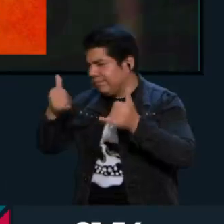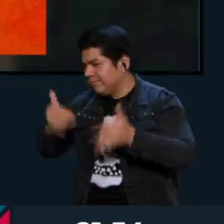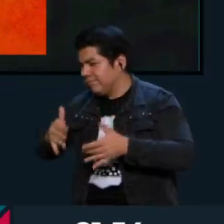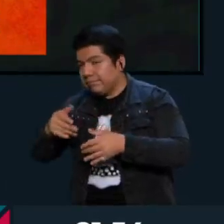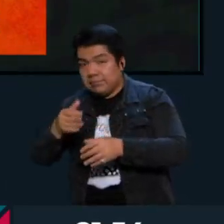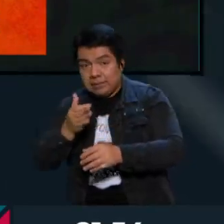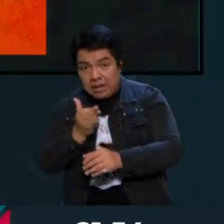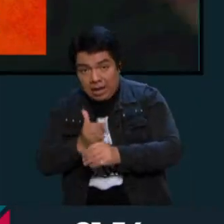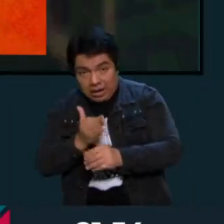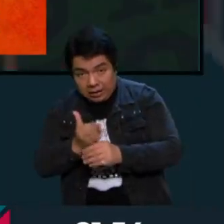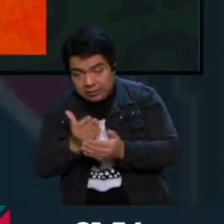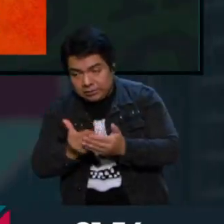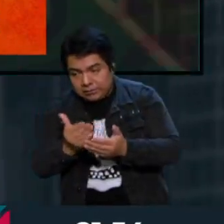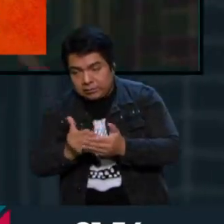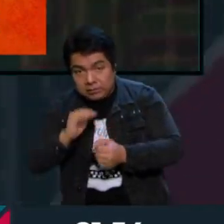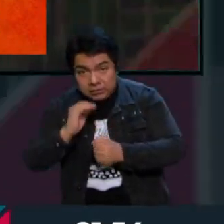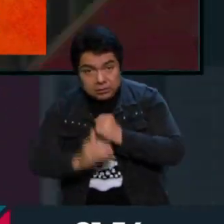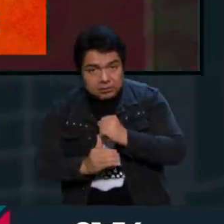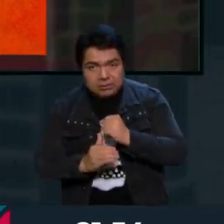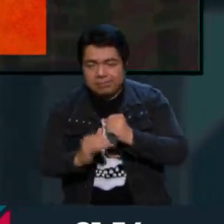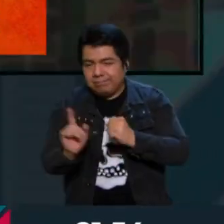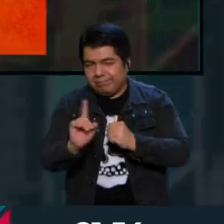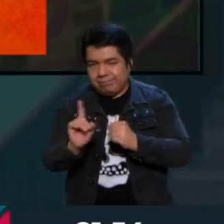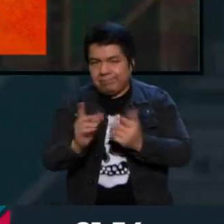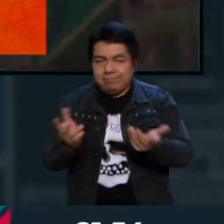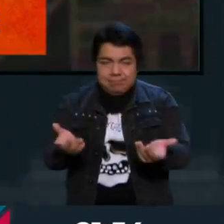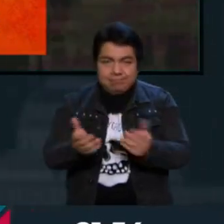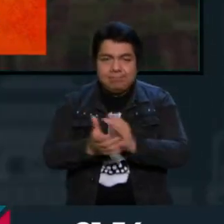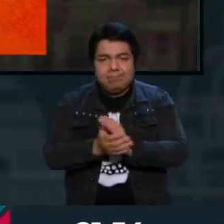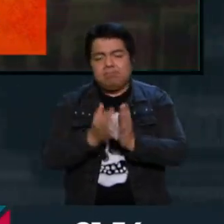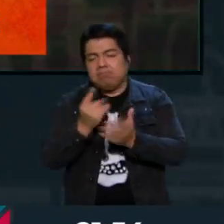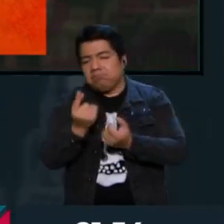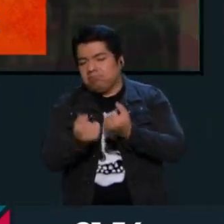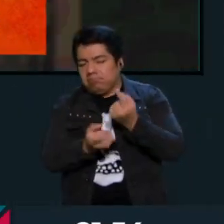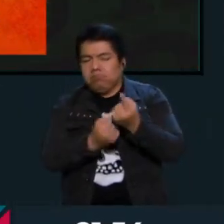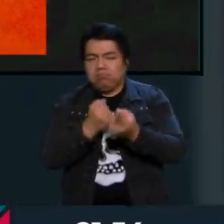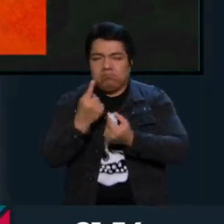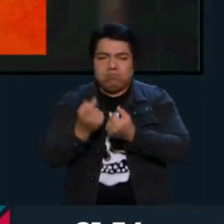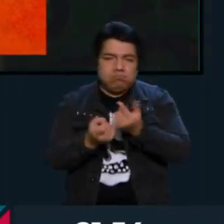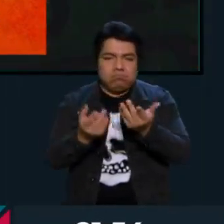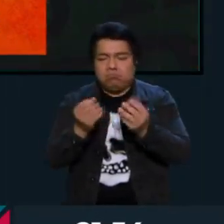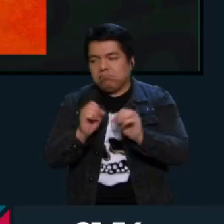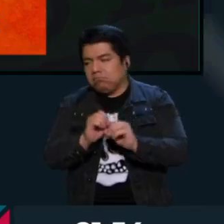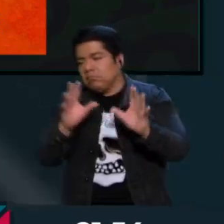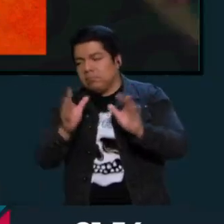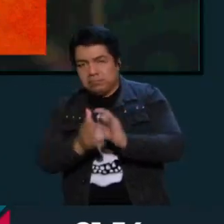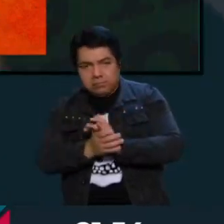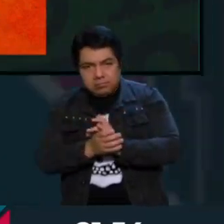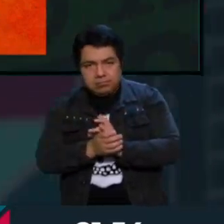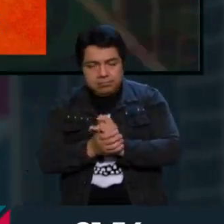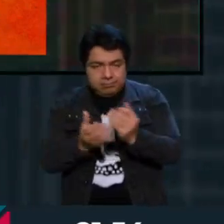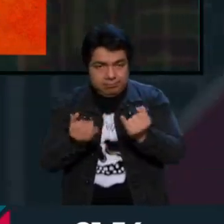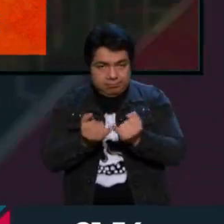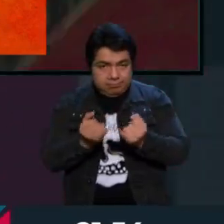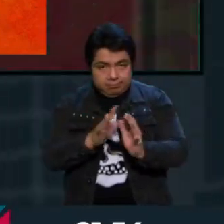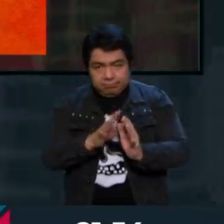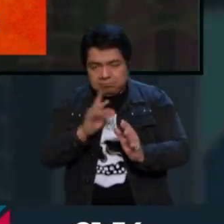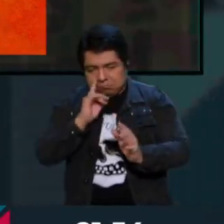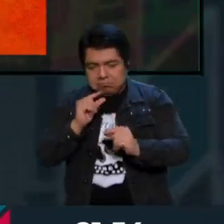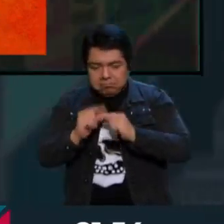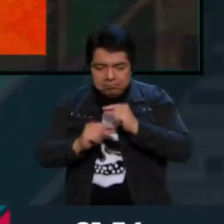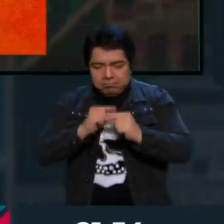el día de hoy no terminan de cumplirse esas consignas, ¿no? Aunque tuvieron momentos utópicos increíbles que, bueno, eso los puede